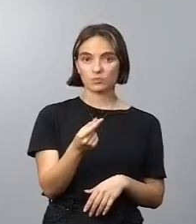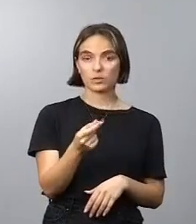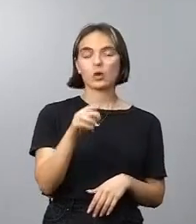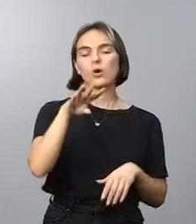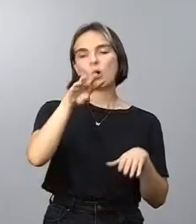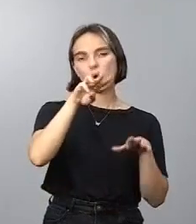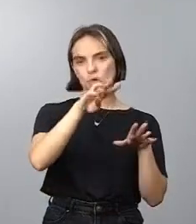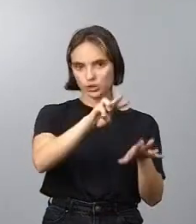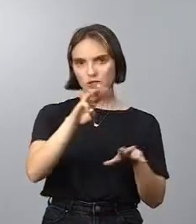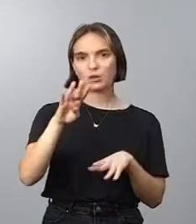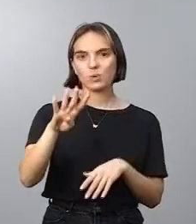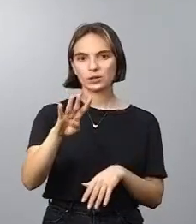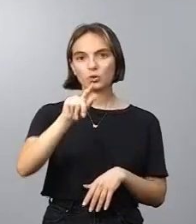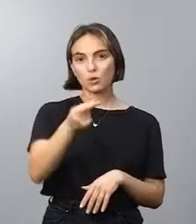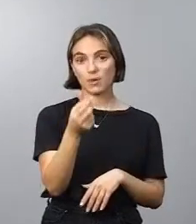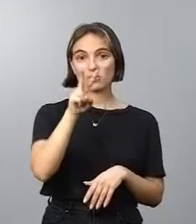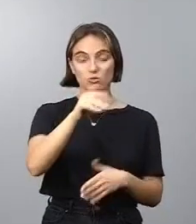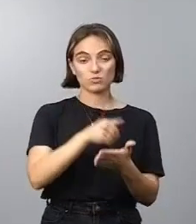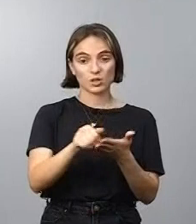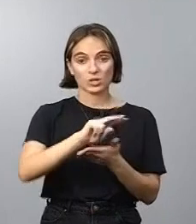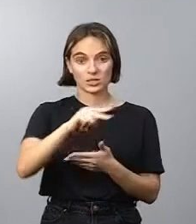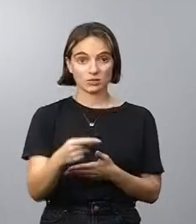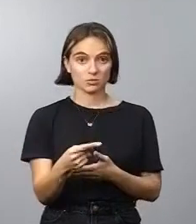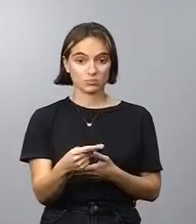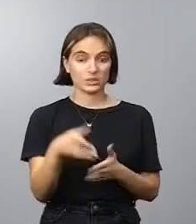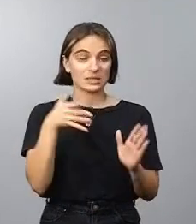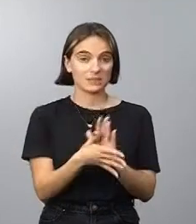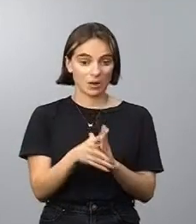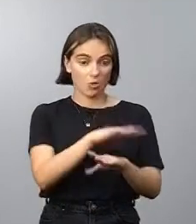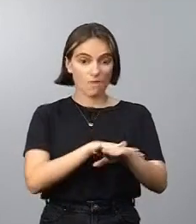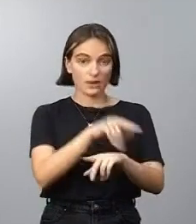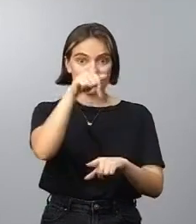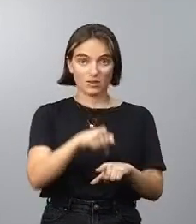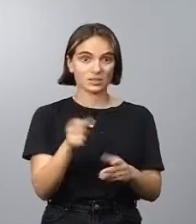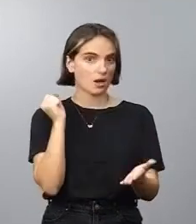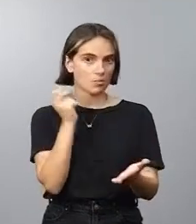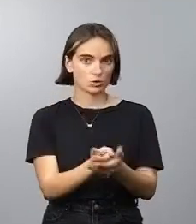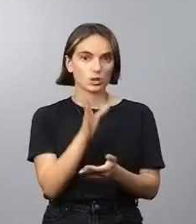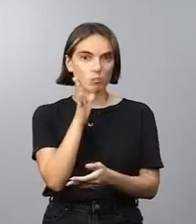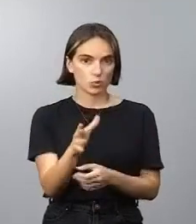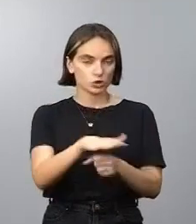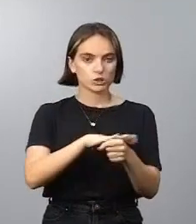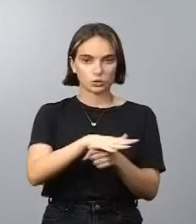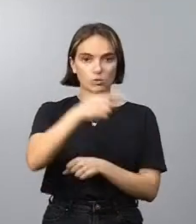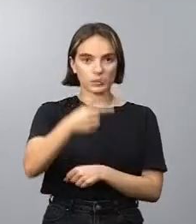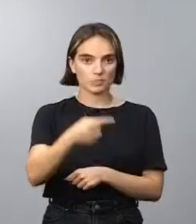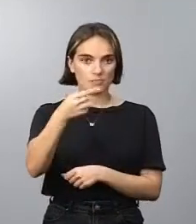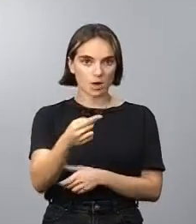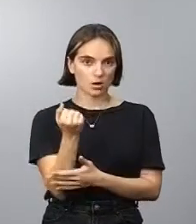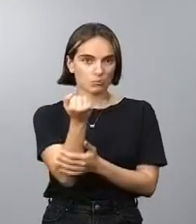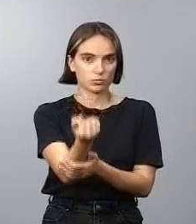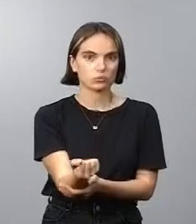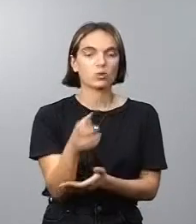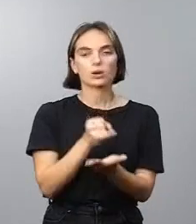euros que se pone a aposta decidida deste goberno por o apoio ao sector primario, por o apoio á agricultura, á